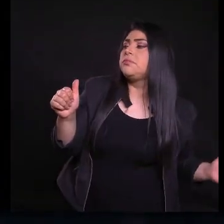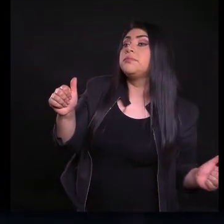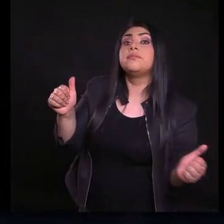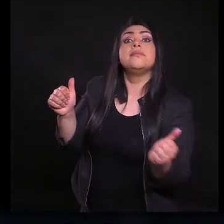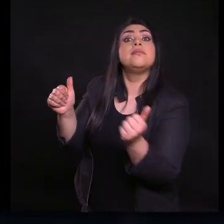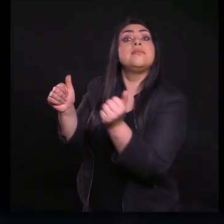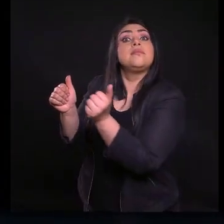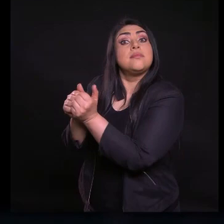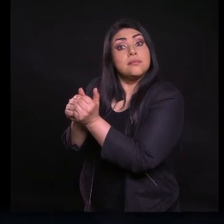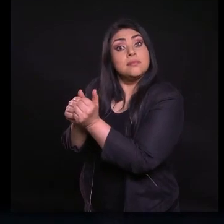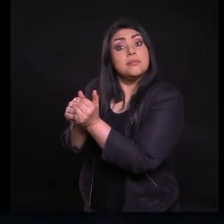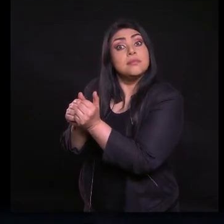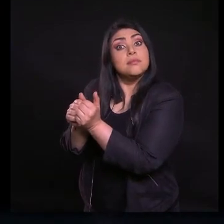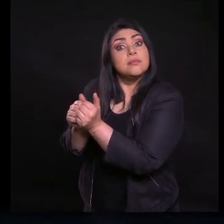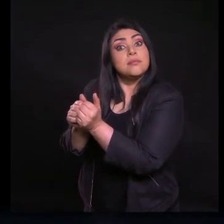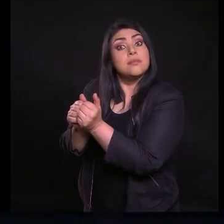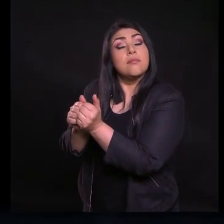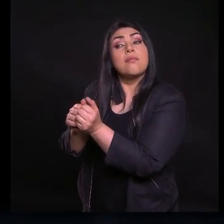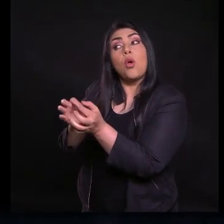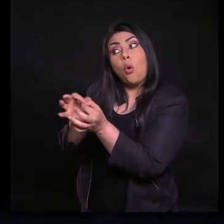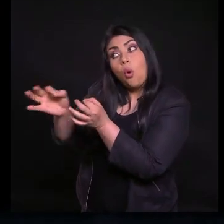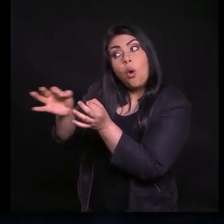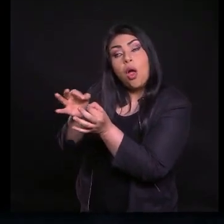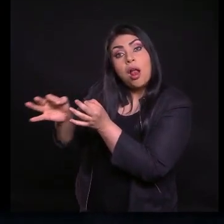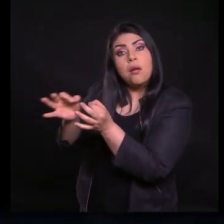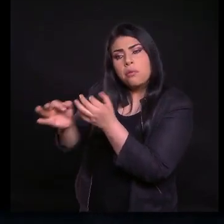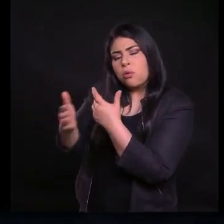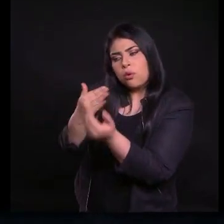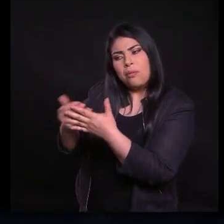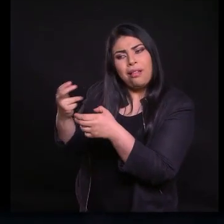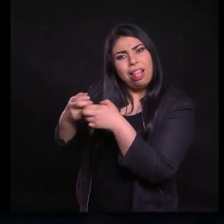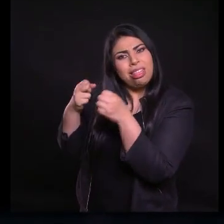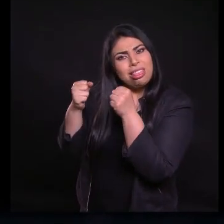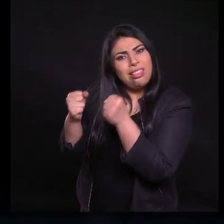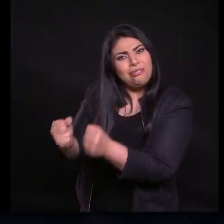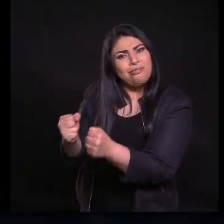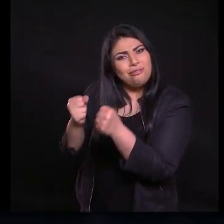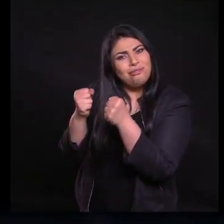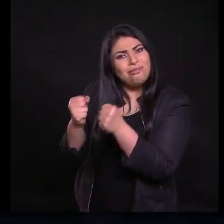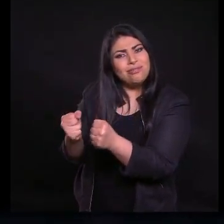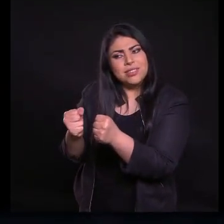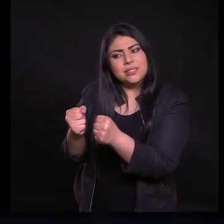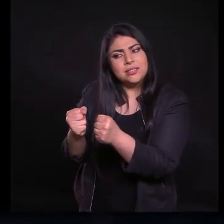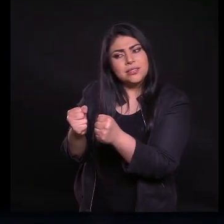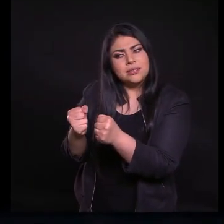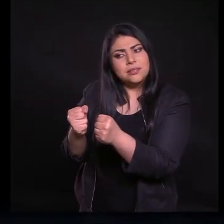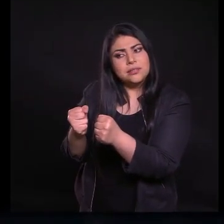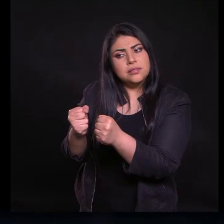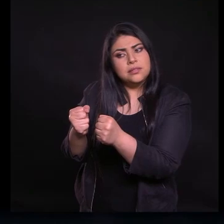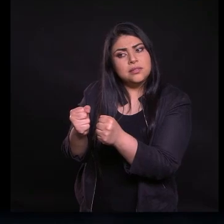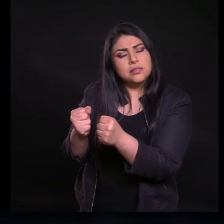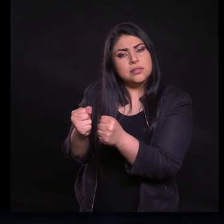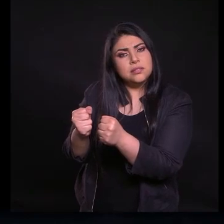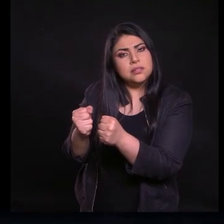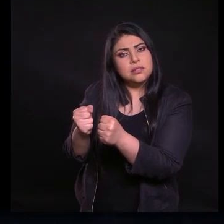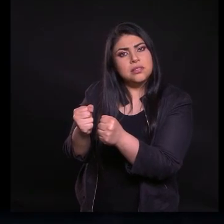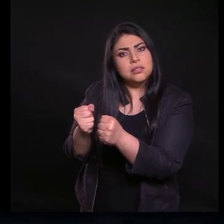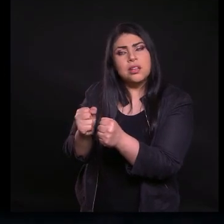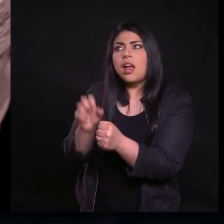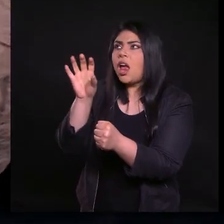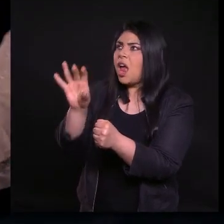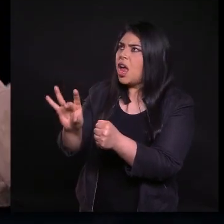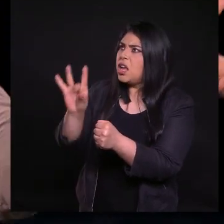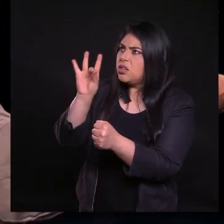deleites temporales del pecado escogiendo el vituperio de cristo yo me pongo a pensar y digo cristo